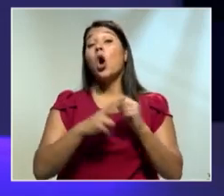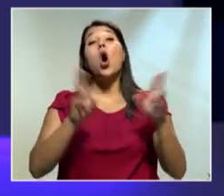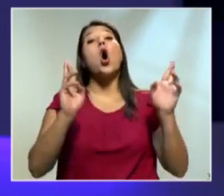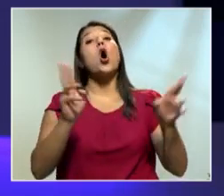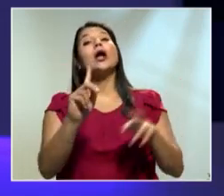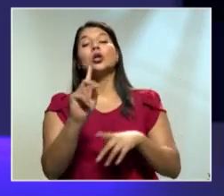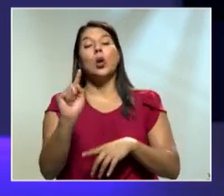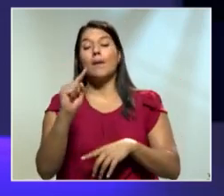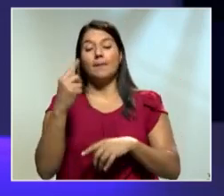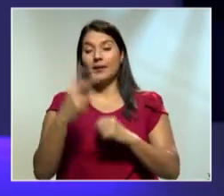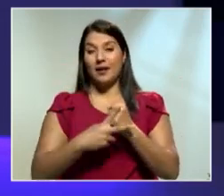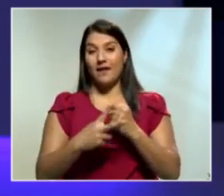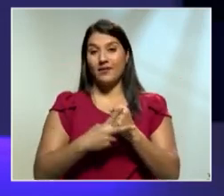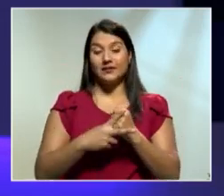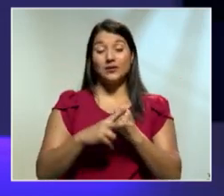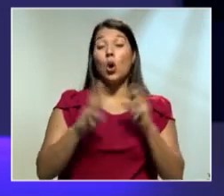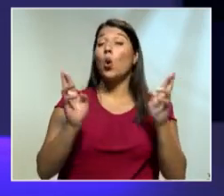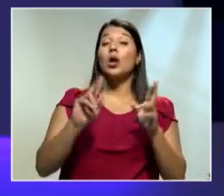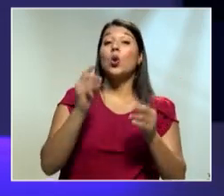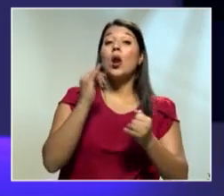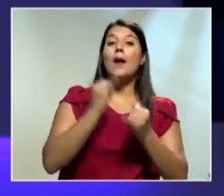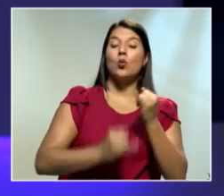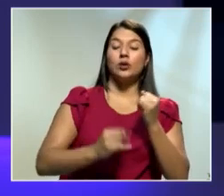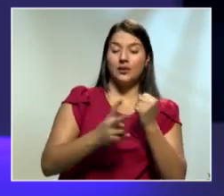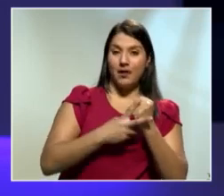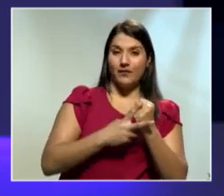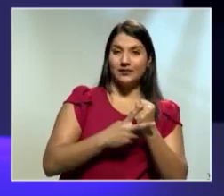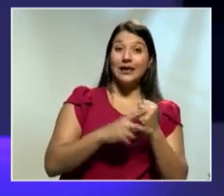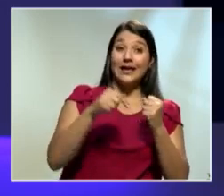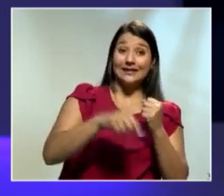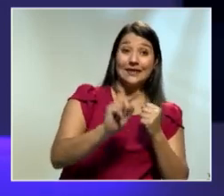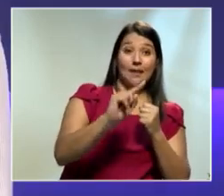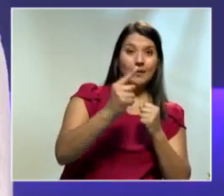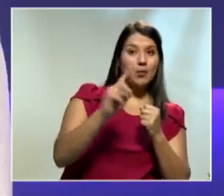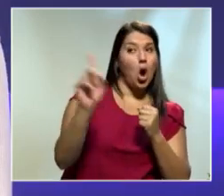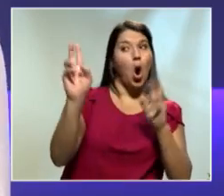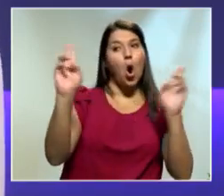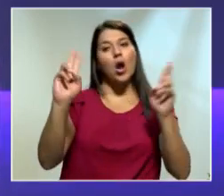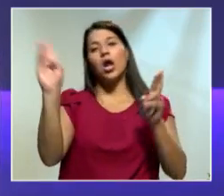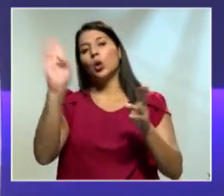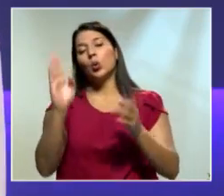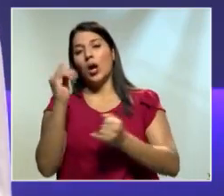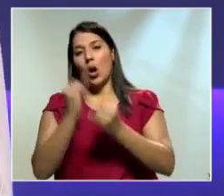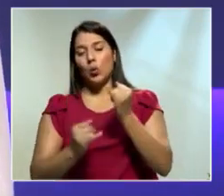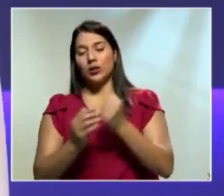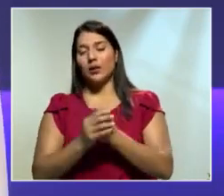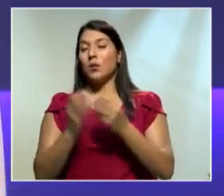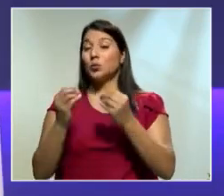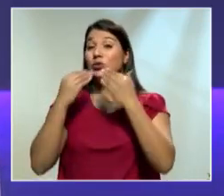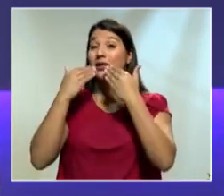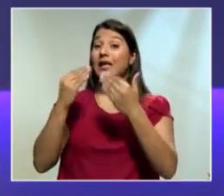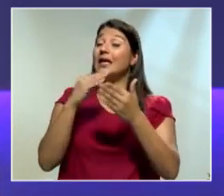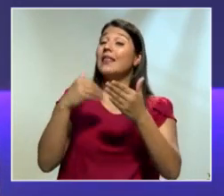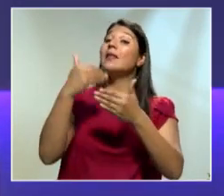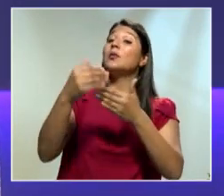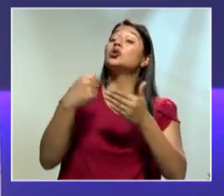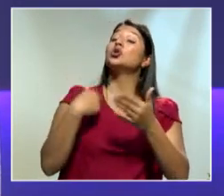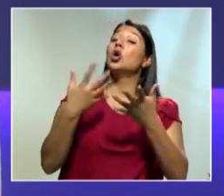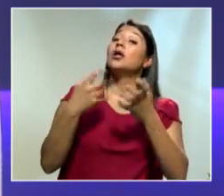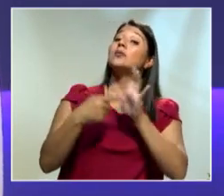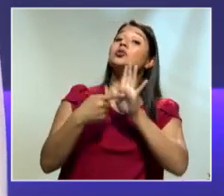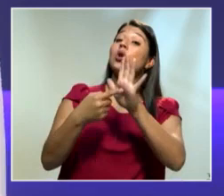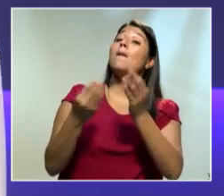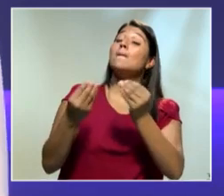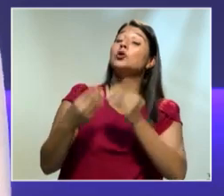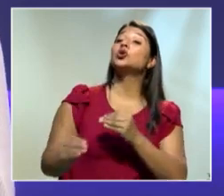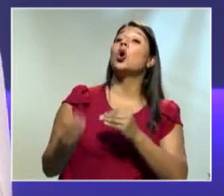sea la última vez que hablemos. La primera es que no sea la última. Muchísimas gracias. Y después le presentaré a varios